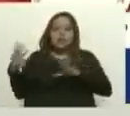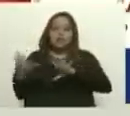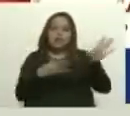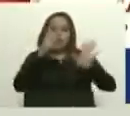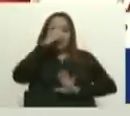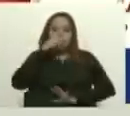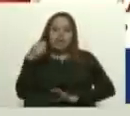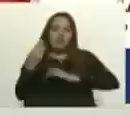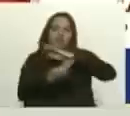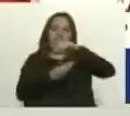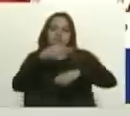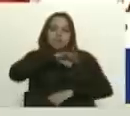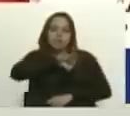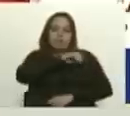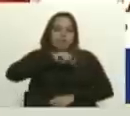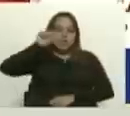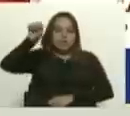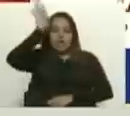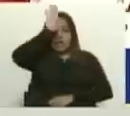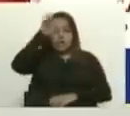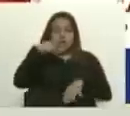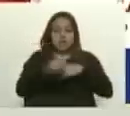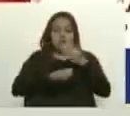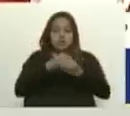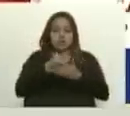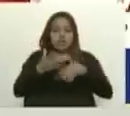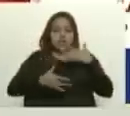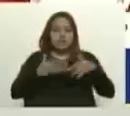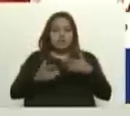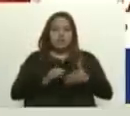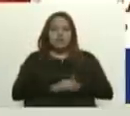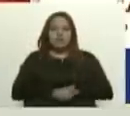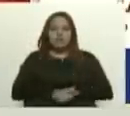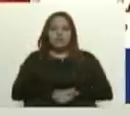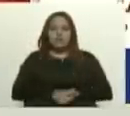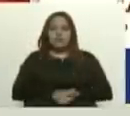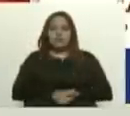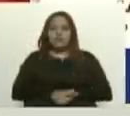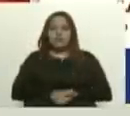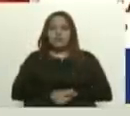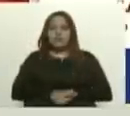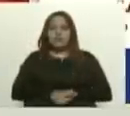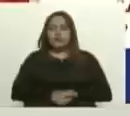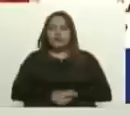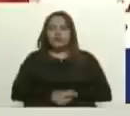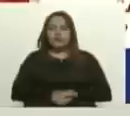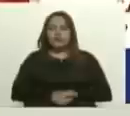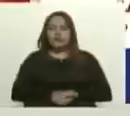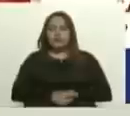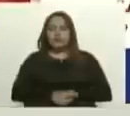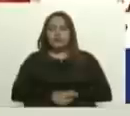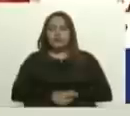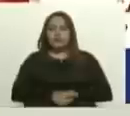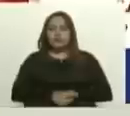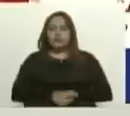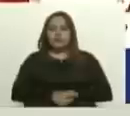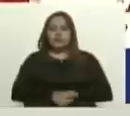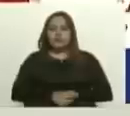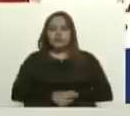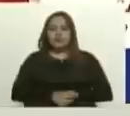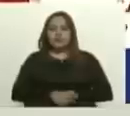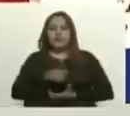En Antímano se hizo esa actividad, se clausuró el Congreso de Experiencias Directas de Gestión del Poder Popular,